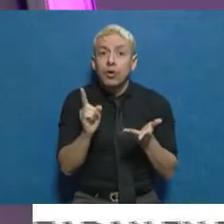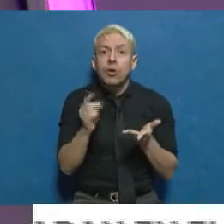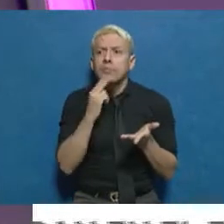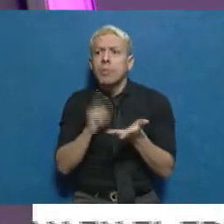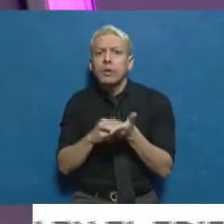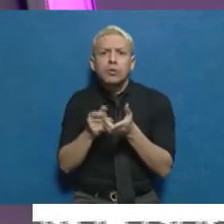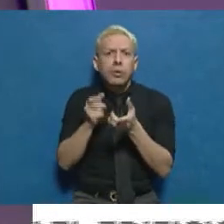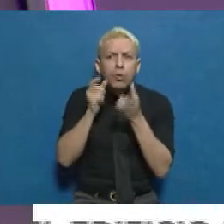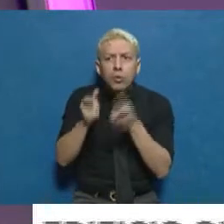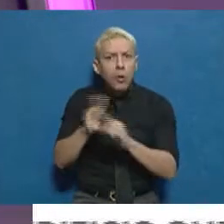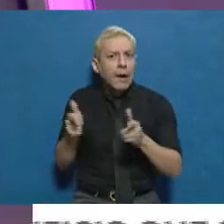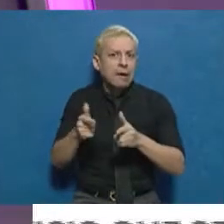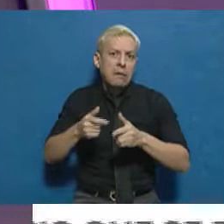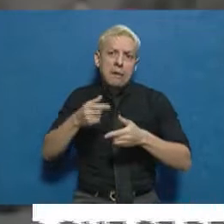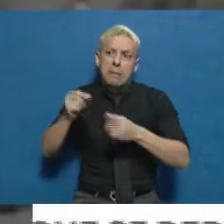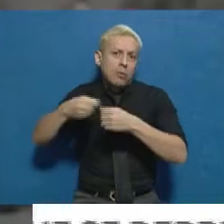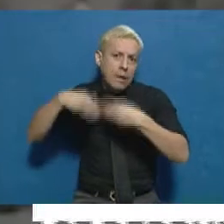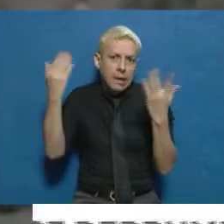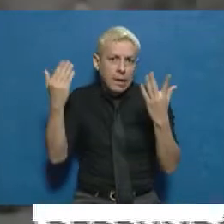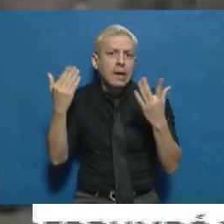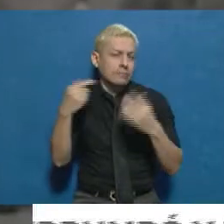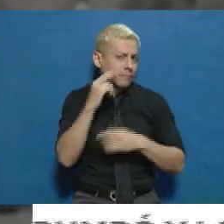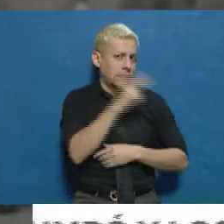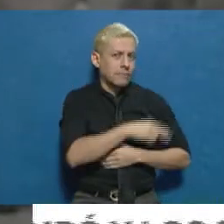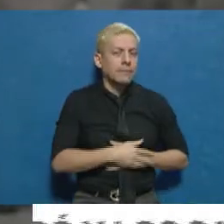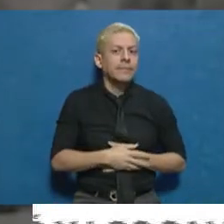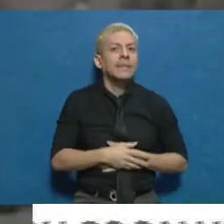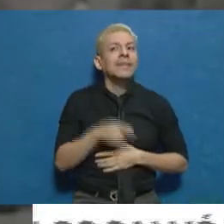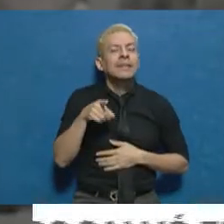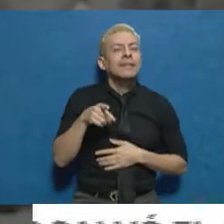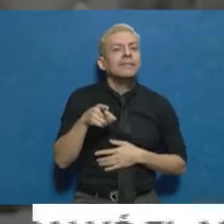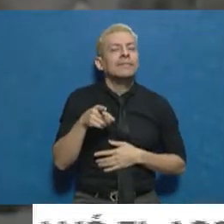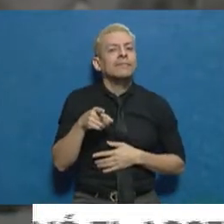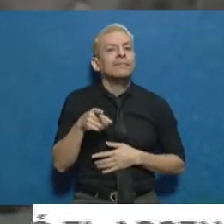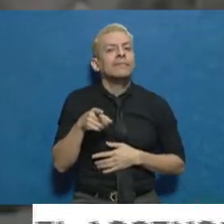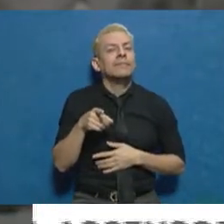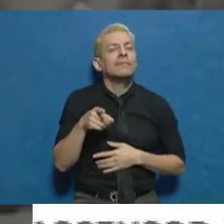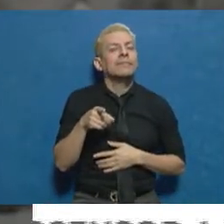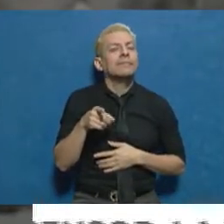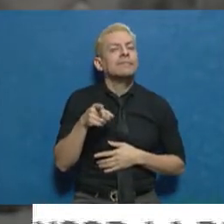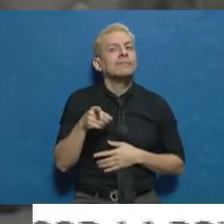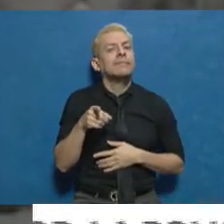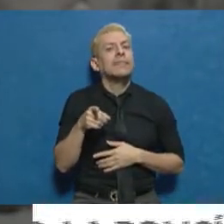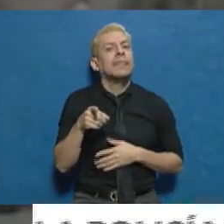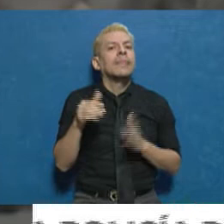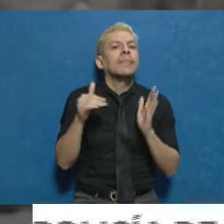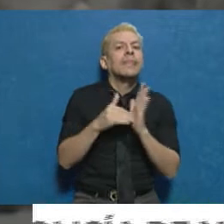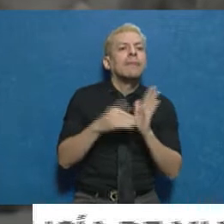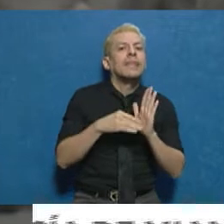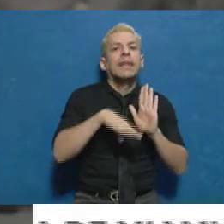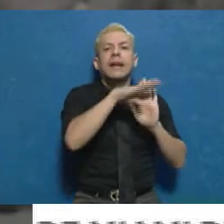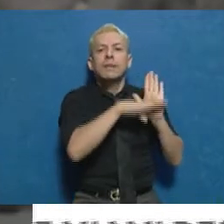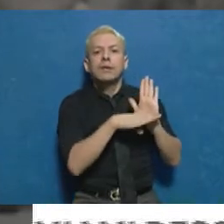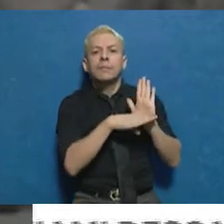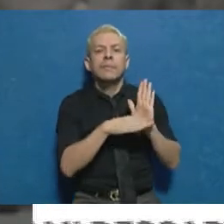que cada uno cobra lo que quiere. Esto decía Cobos. No está claro y lo deja en función de la reglamentación. Sí